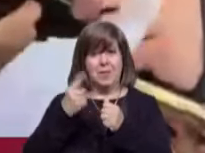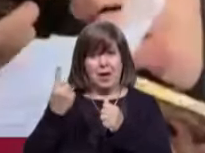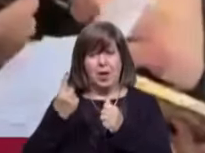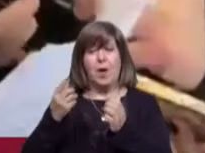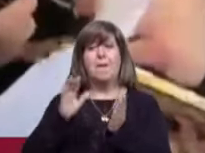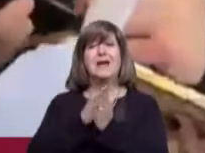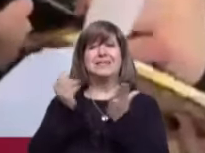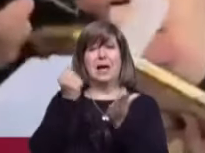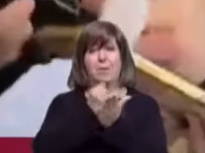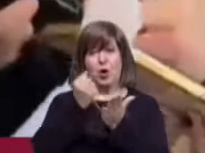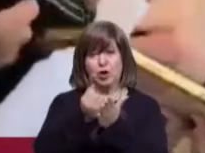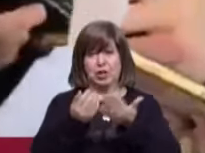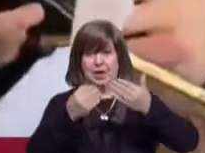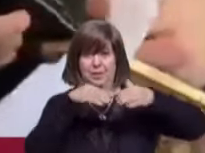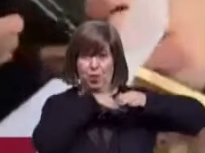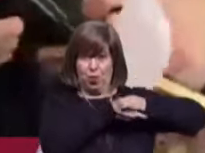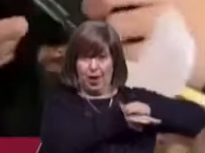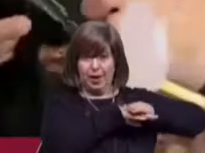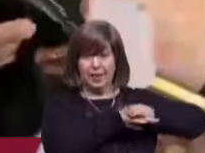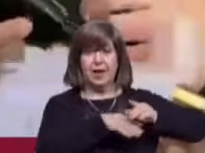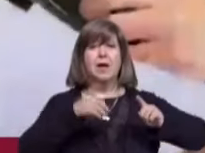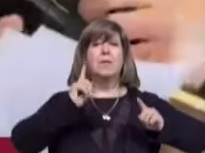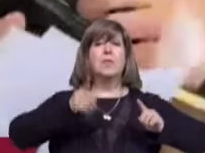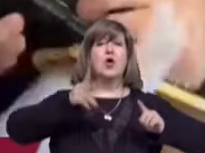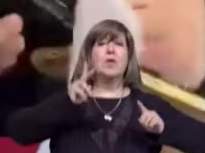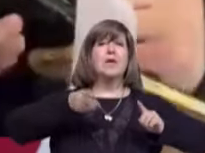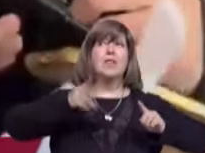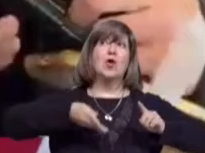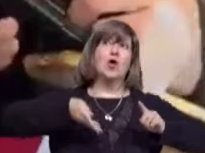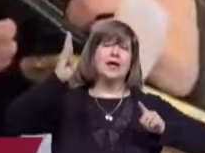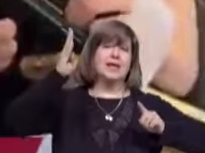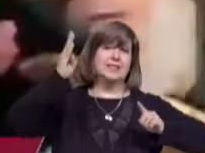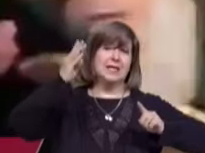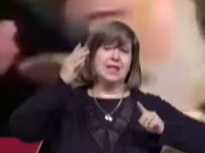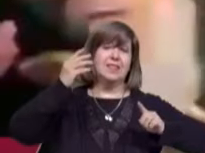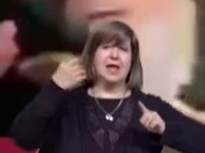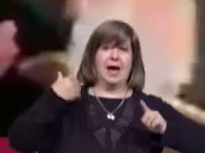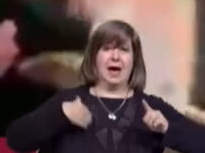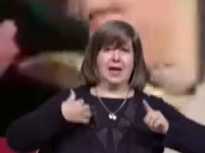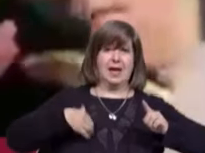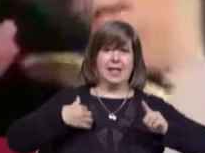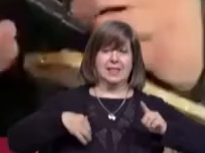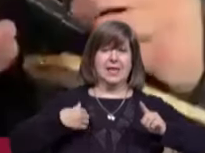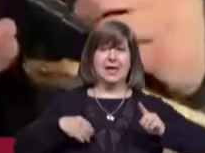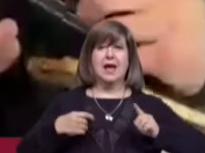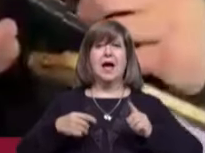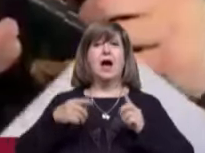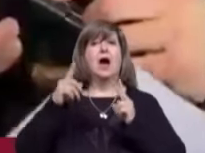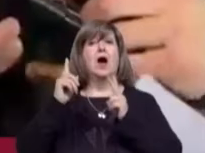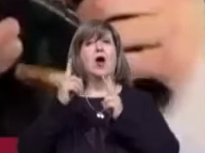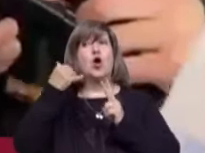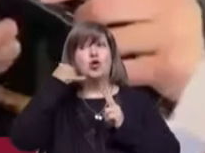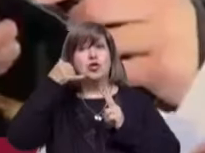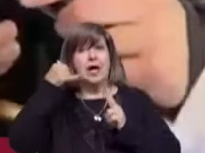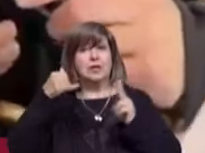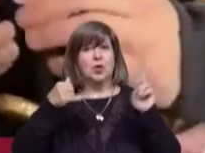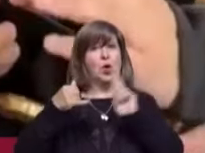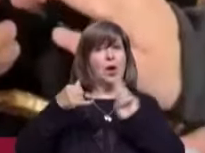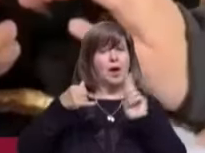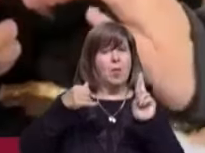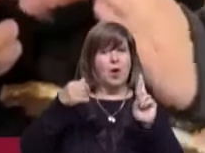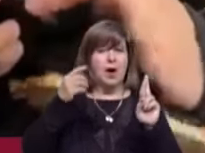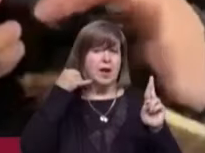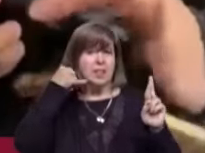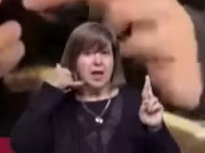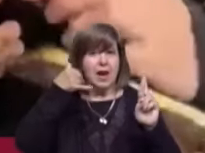pasaporte la prohibición de la salida del país y la prohibición del contacto por cualquier medio con la denunciante manteniendo